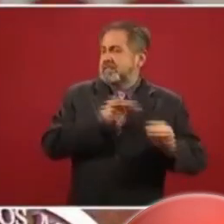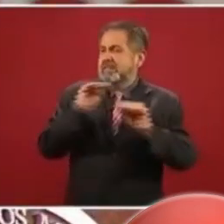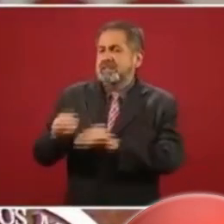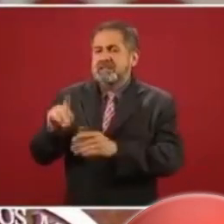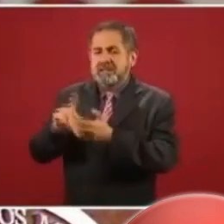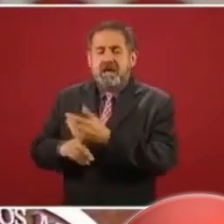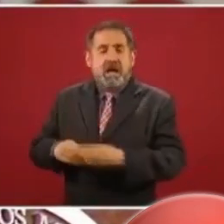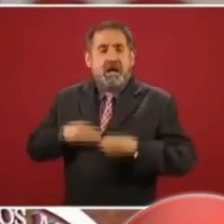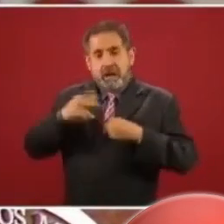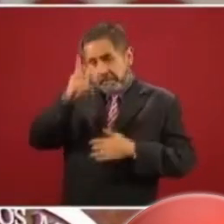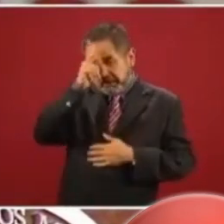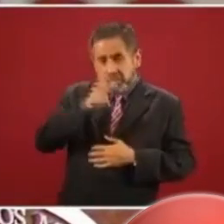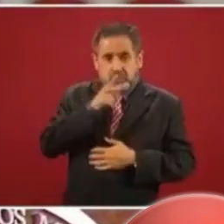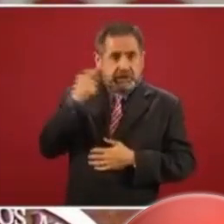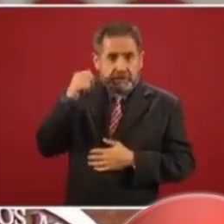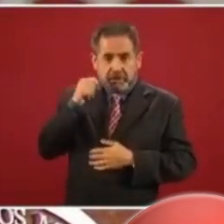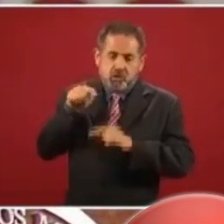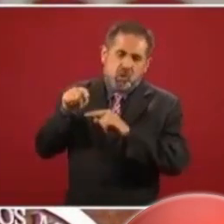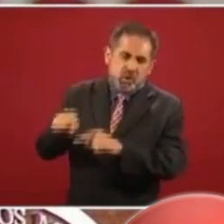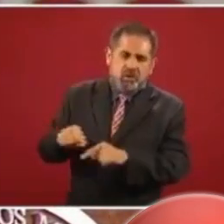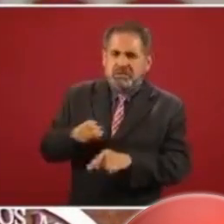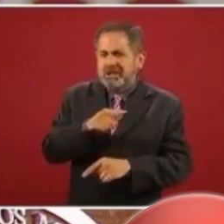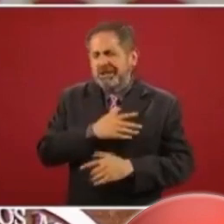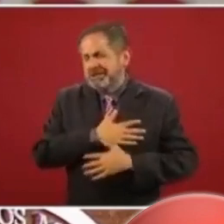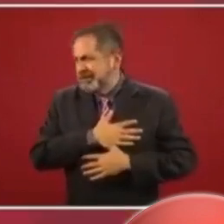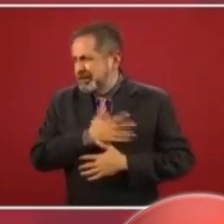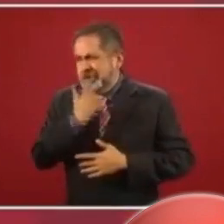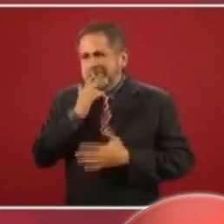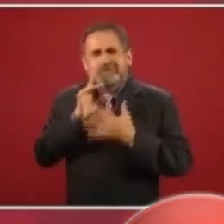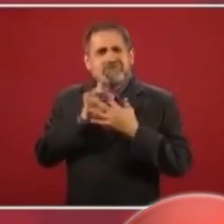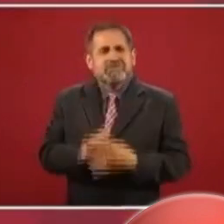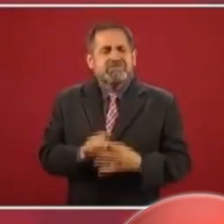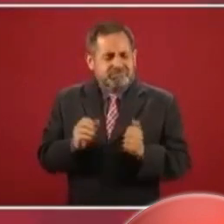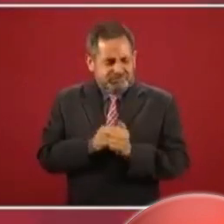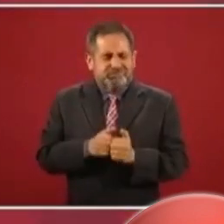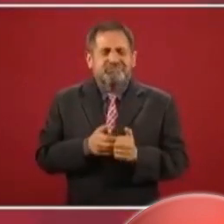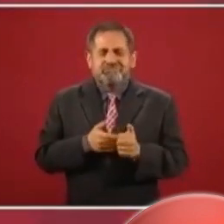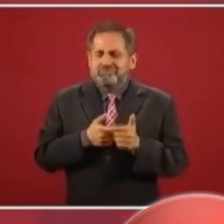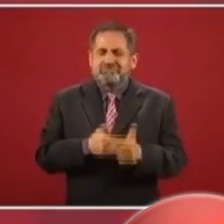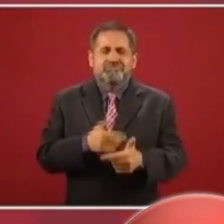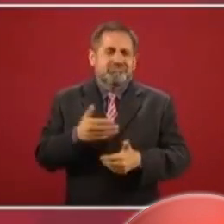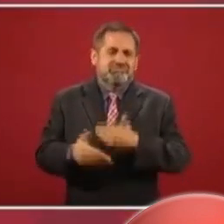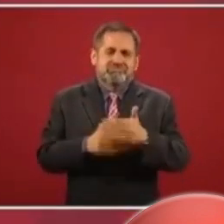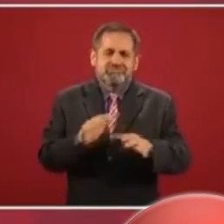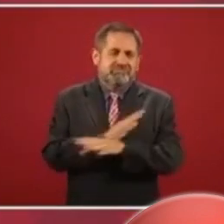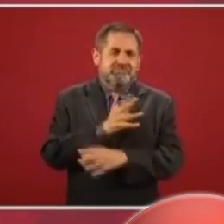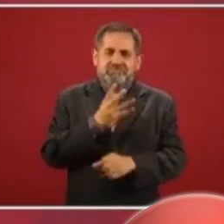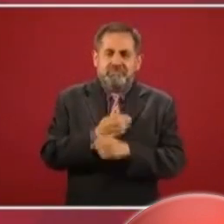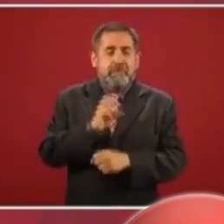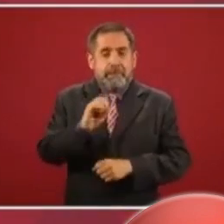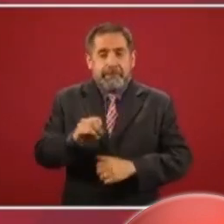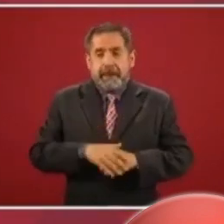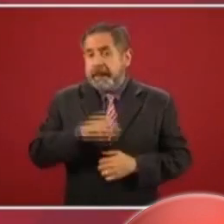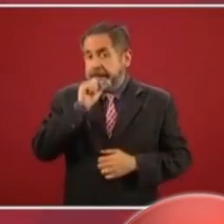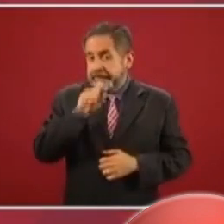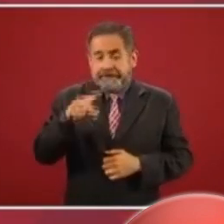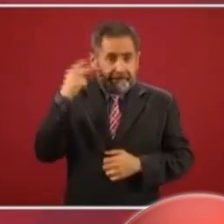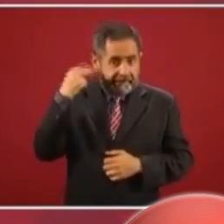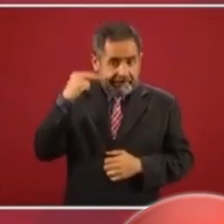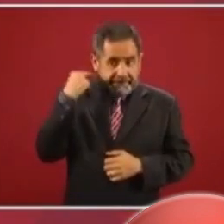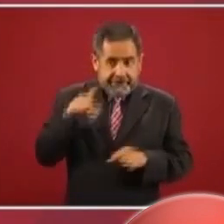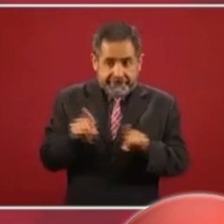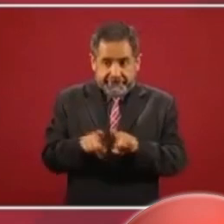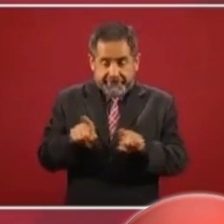a Villahermosa, es porque están realmente comprometidas con esta transformación. Lo mismo pasó en Veracruz, que las